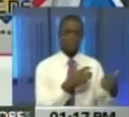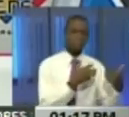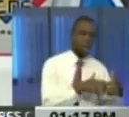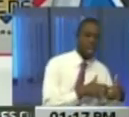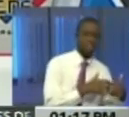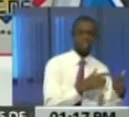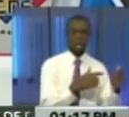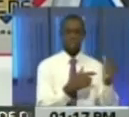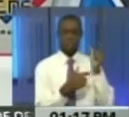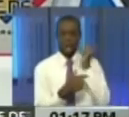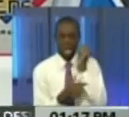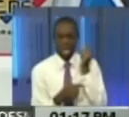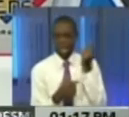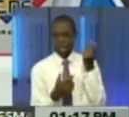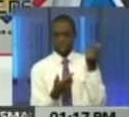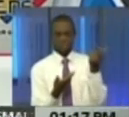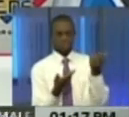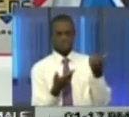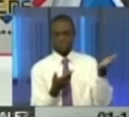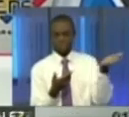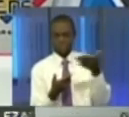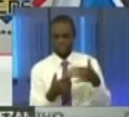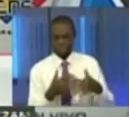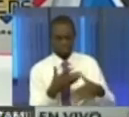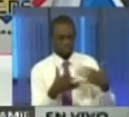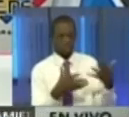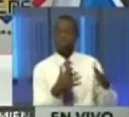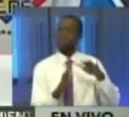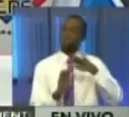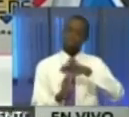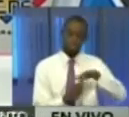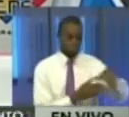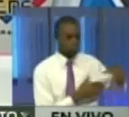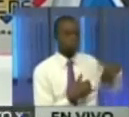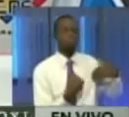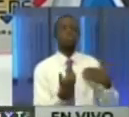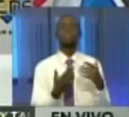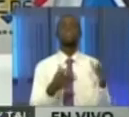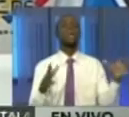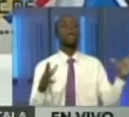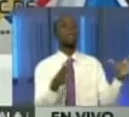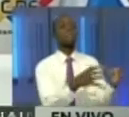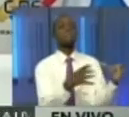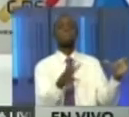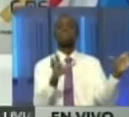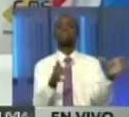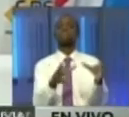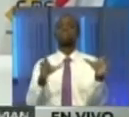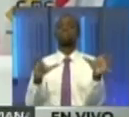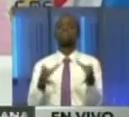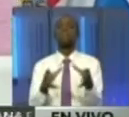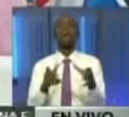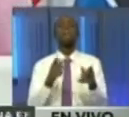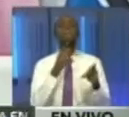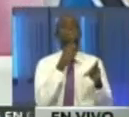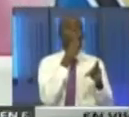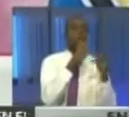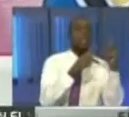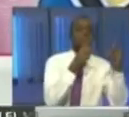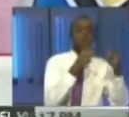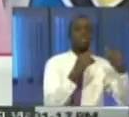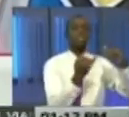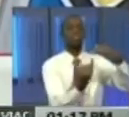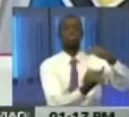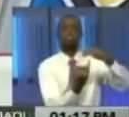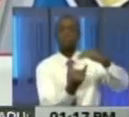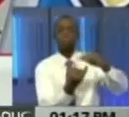lo quisiesen, tomar a los partidos, cómo validar a los partidos como los promotores